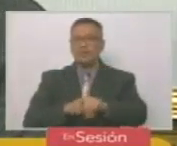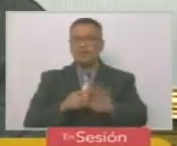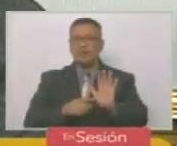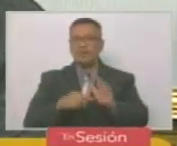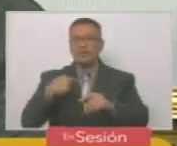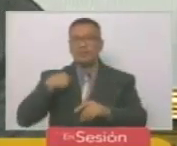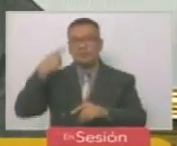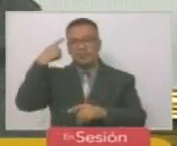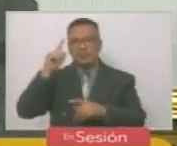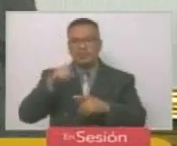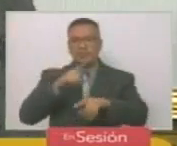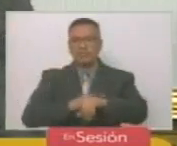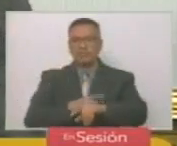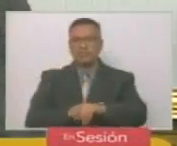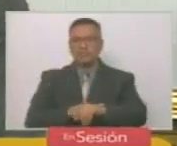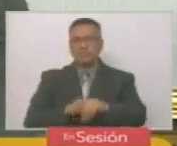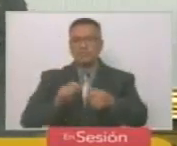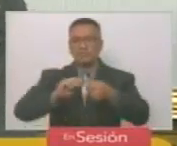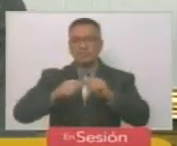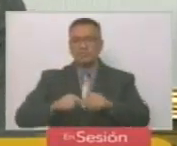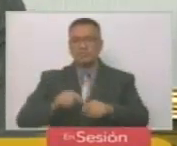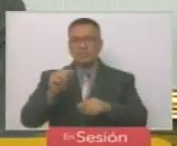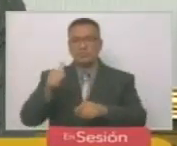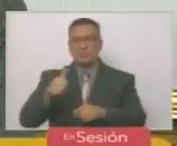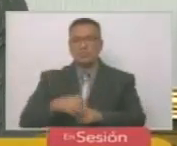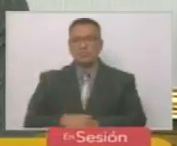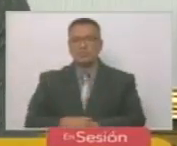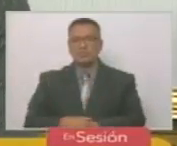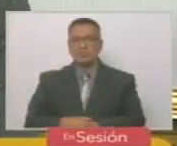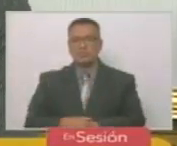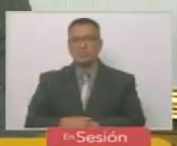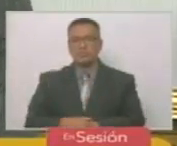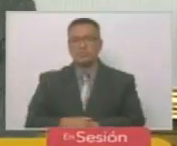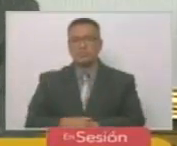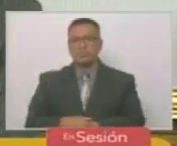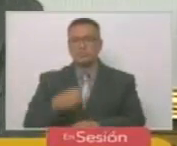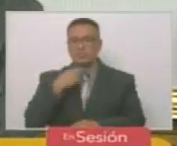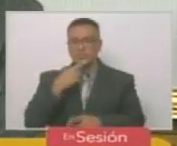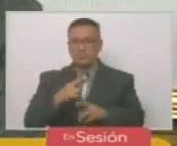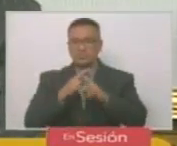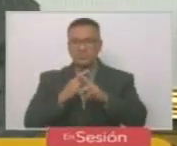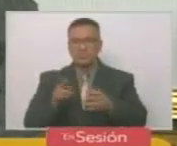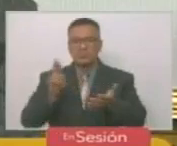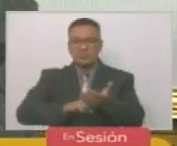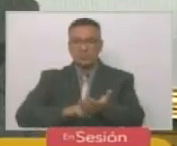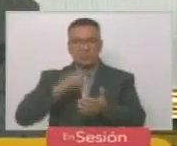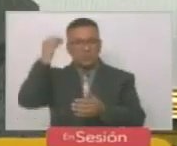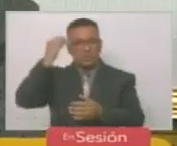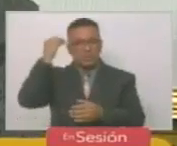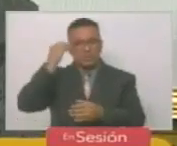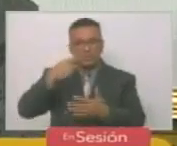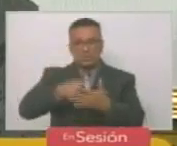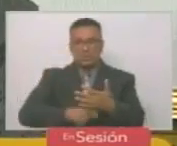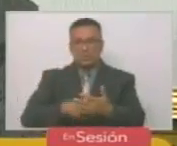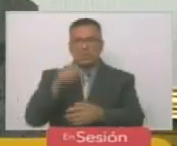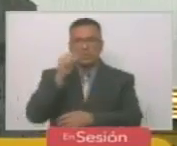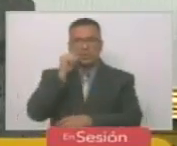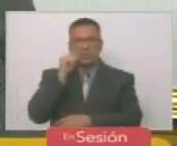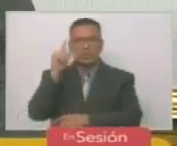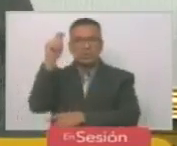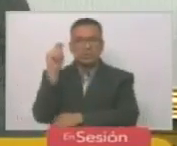contándose a partir del numeral 10. Repito, en consideración de las honorables diputadas y